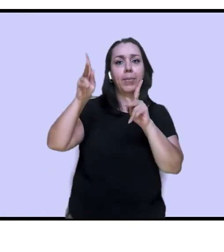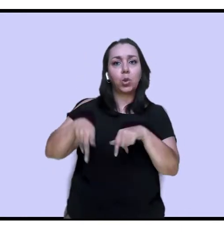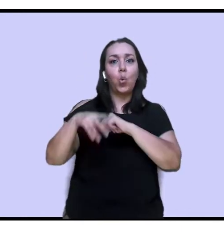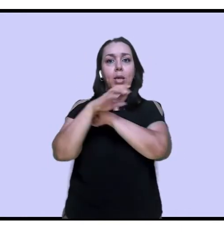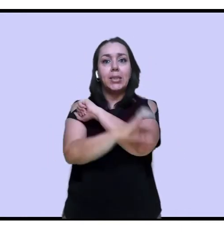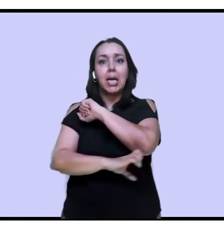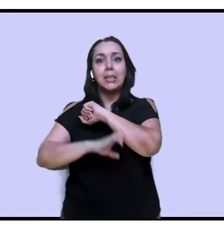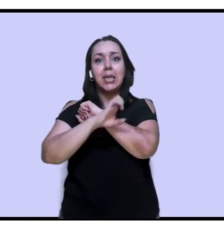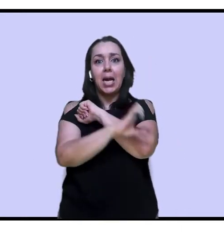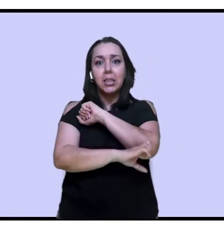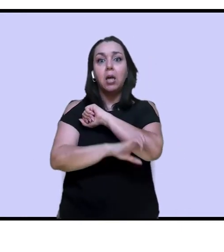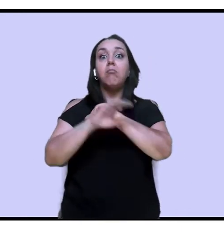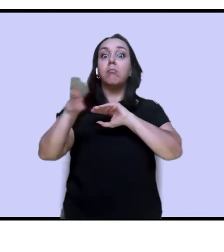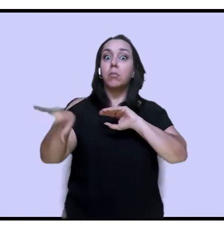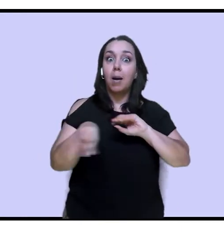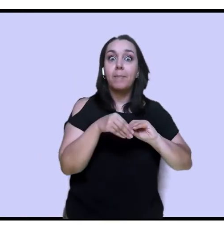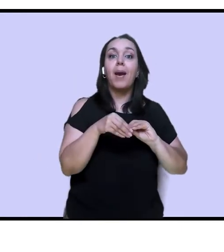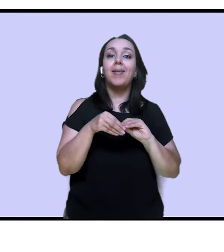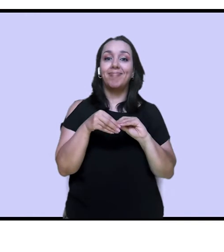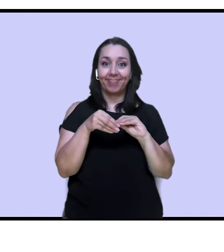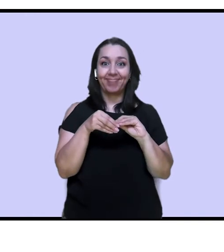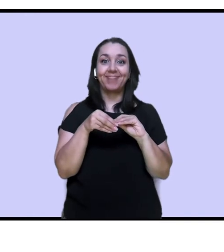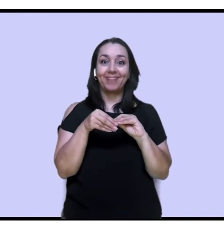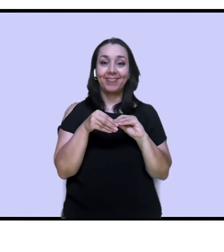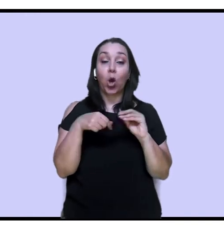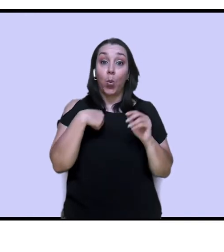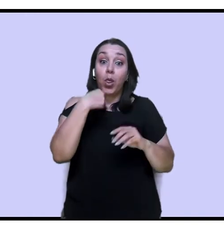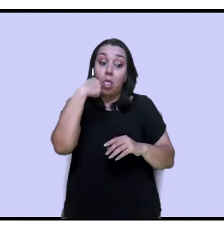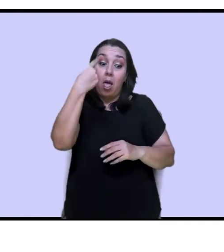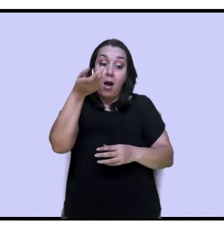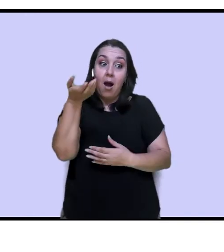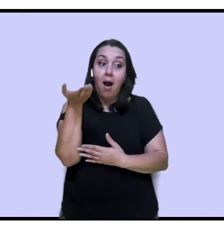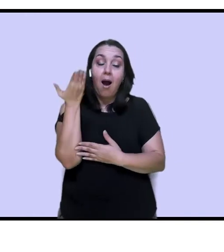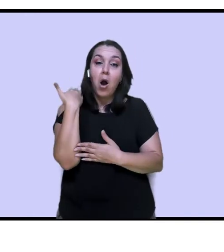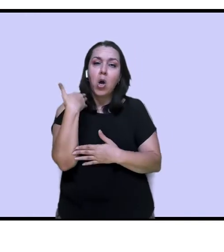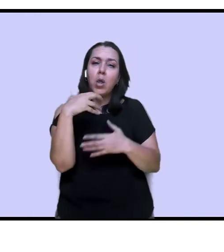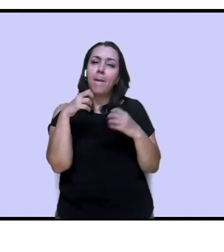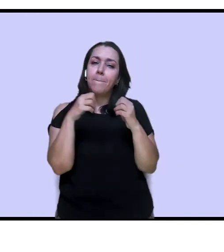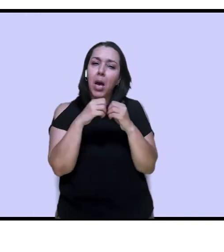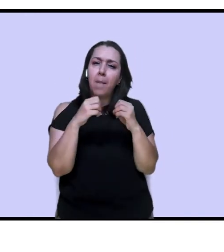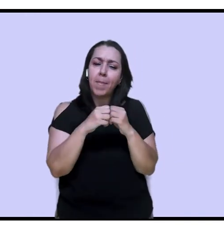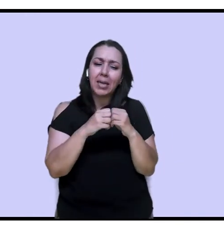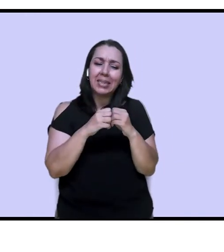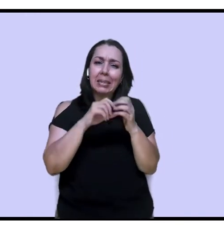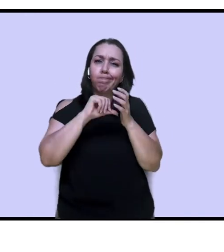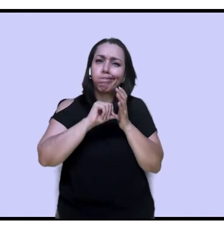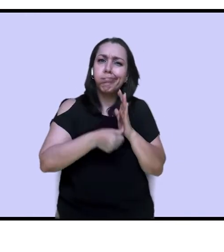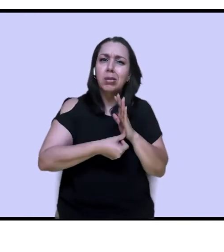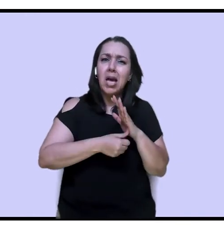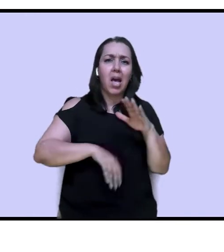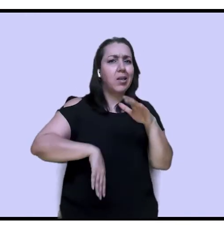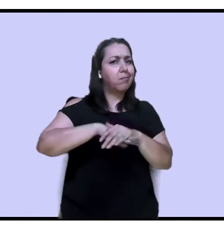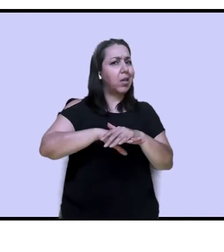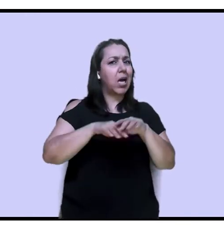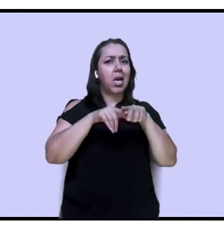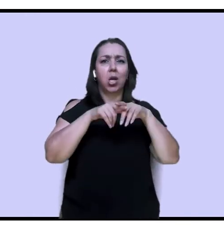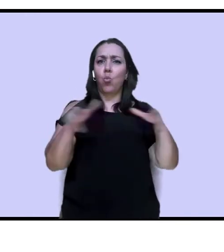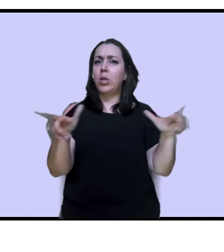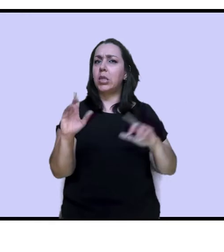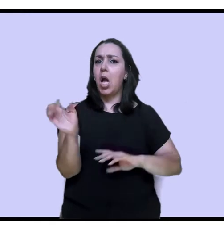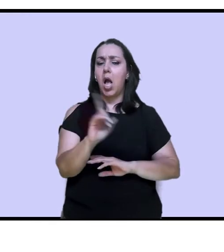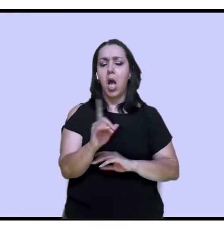son extranjeras. También, como les decía, y en esto pues hay que hacer mucho hincapié, evitar